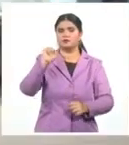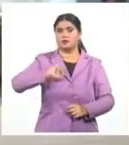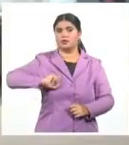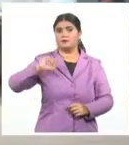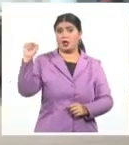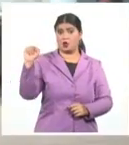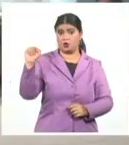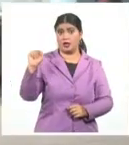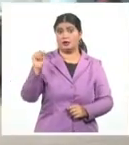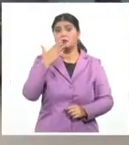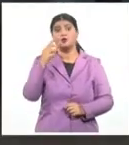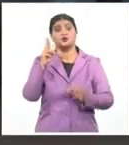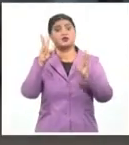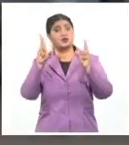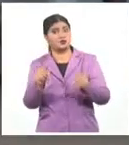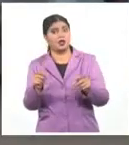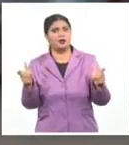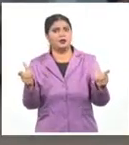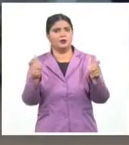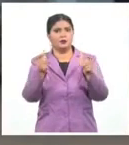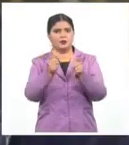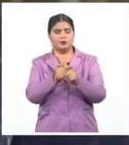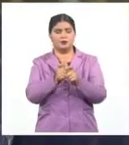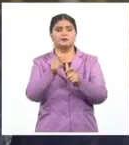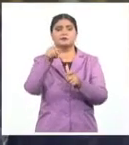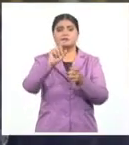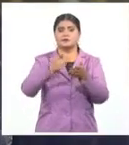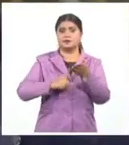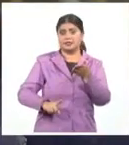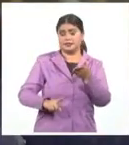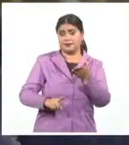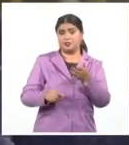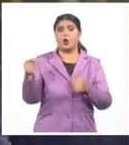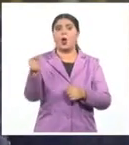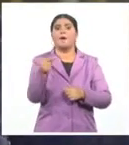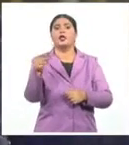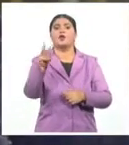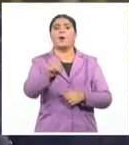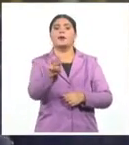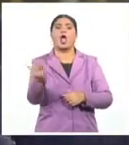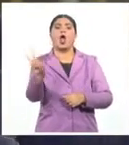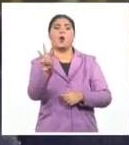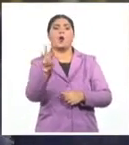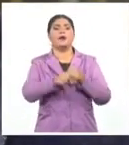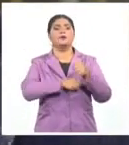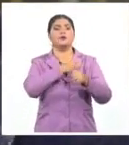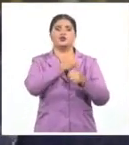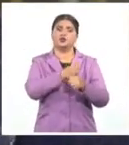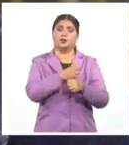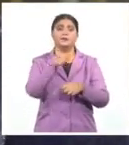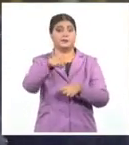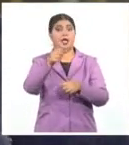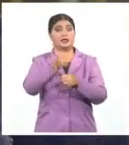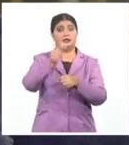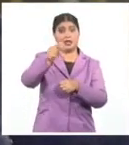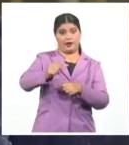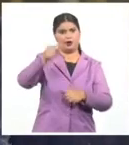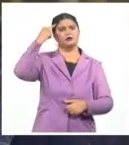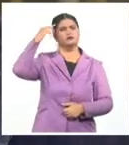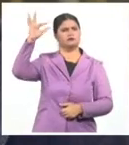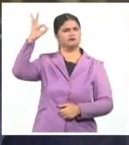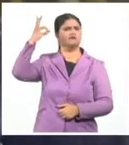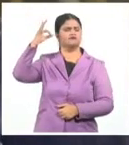eficiencia mediante el uso racional de equipos y luminarias. Aquí los trabajadores de la empresa tienen conscientemente y